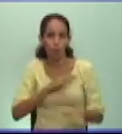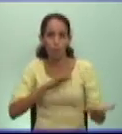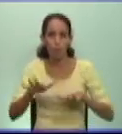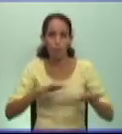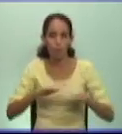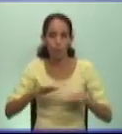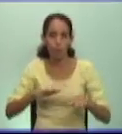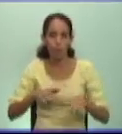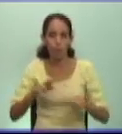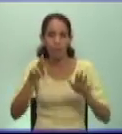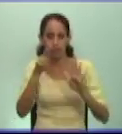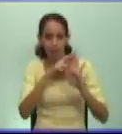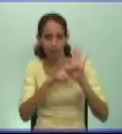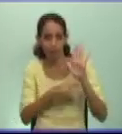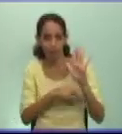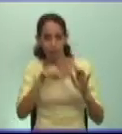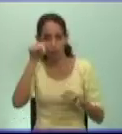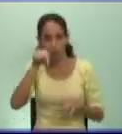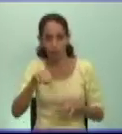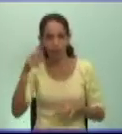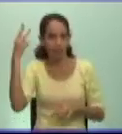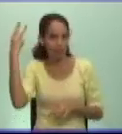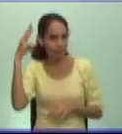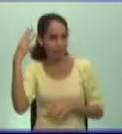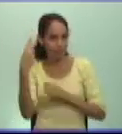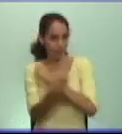México, de 1854 a